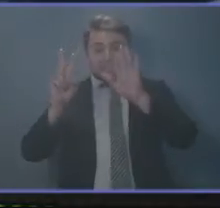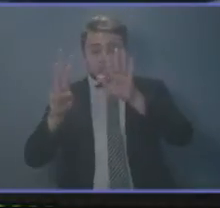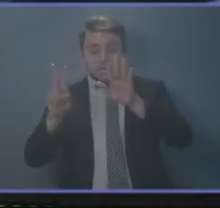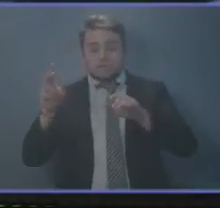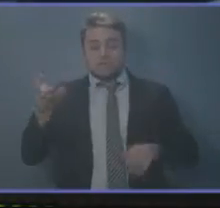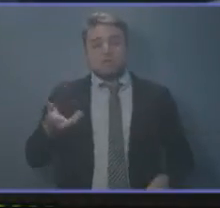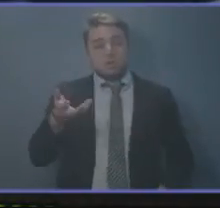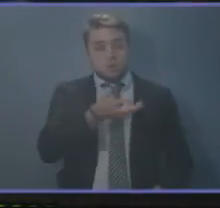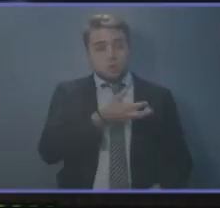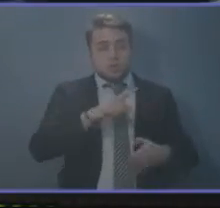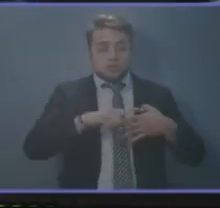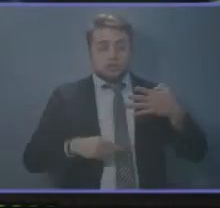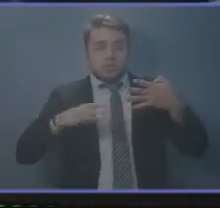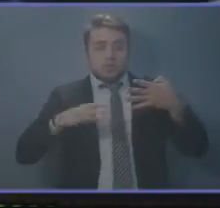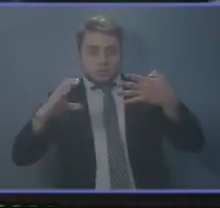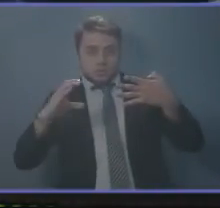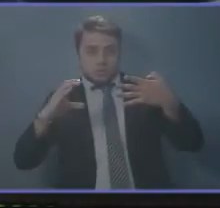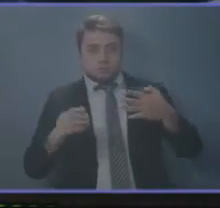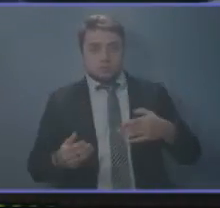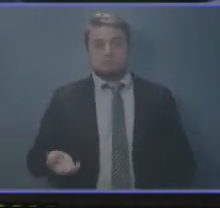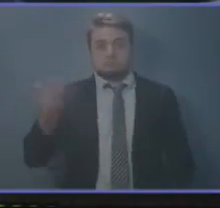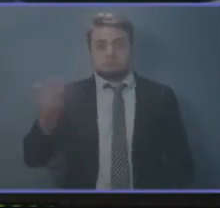Constitución, que es